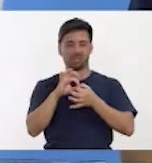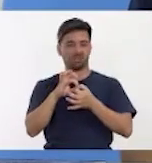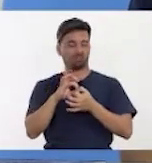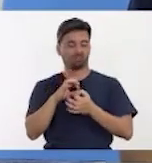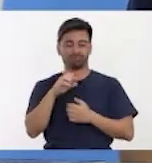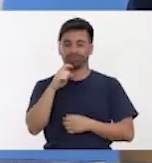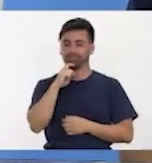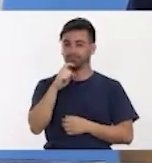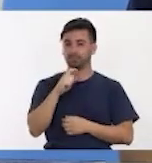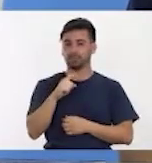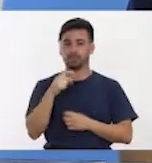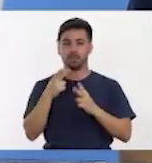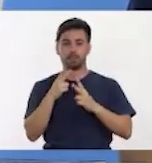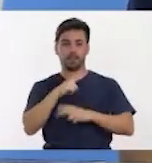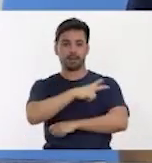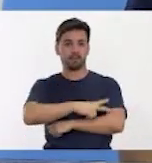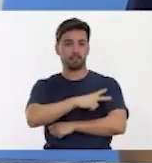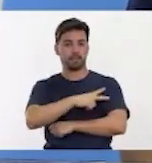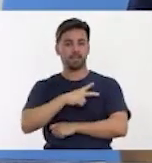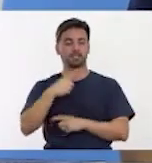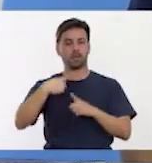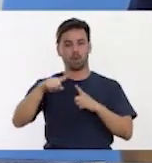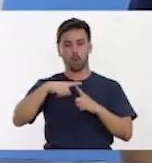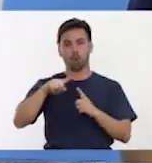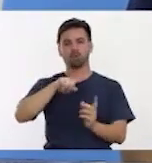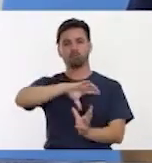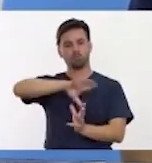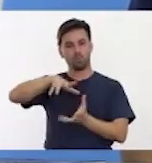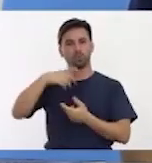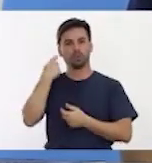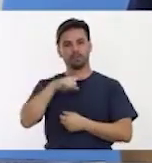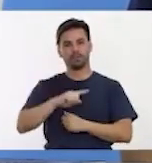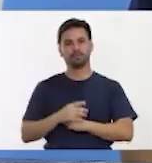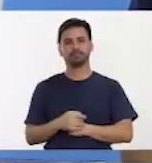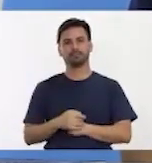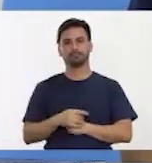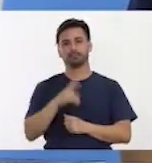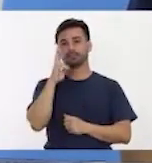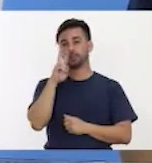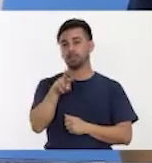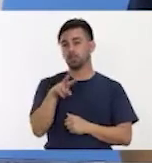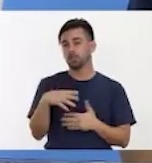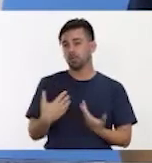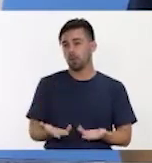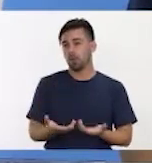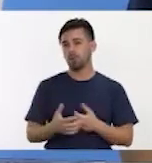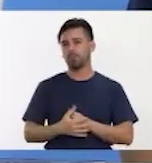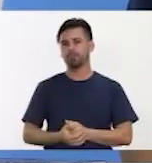países y para el resto del mundo, que se expresan tanto en